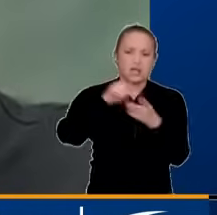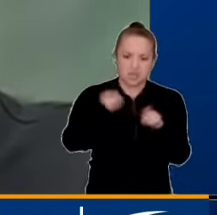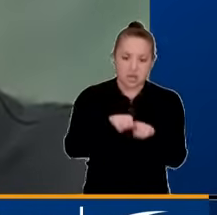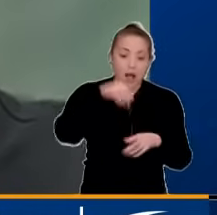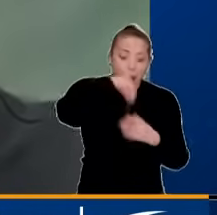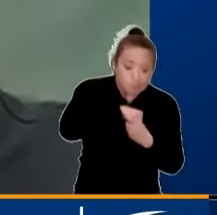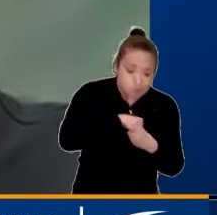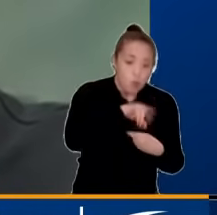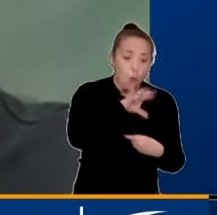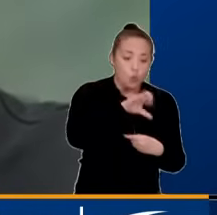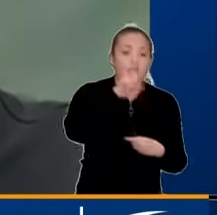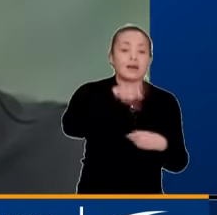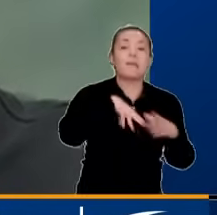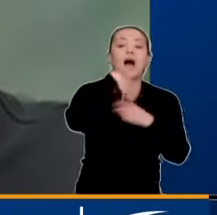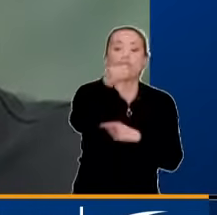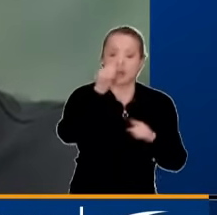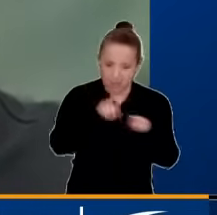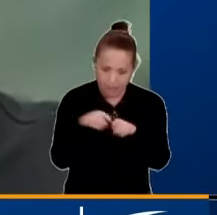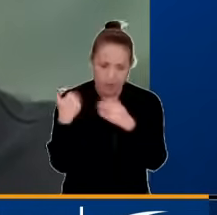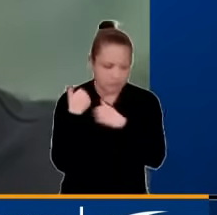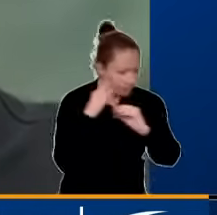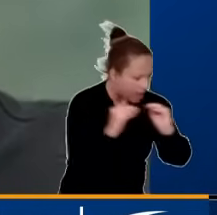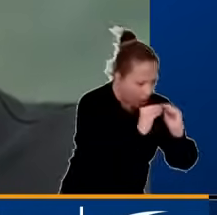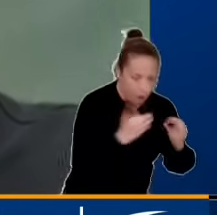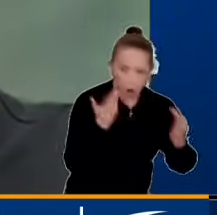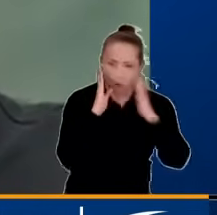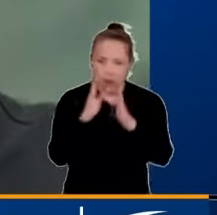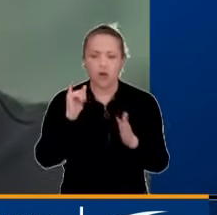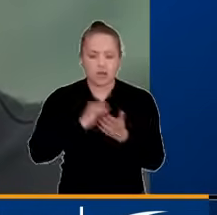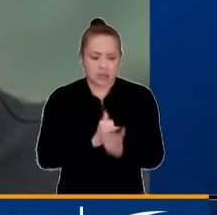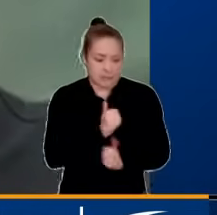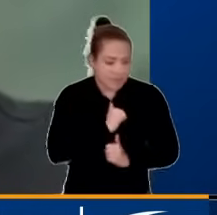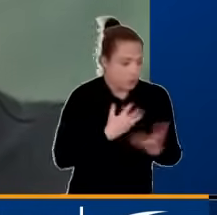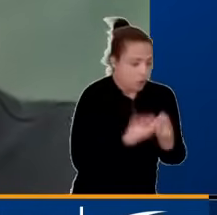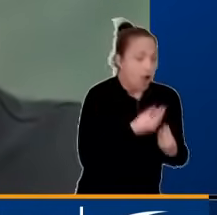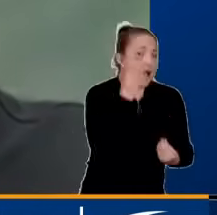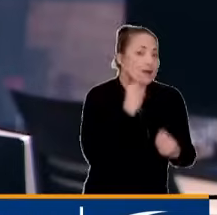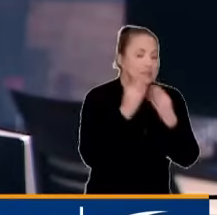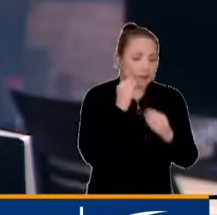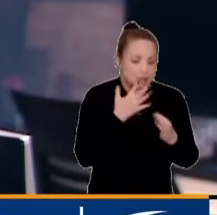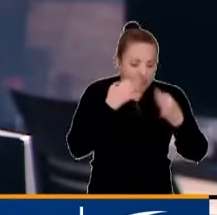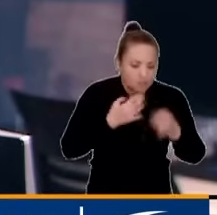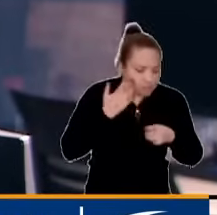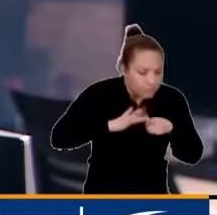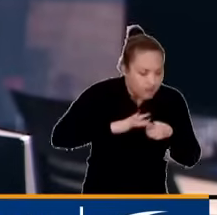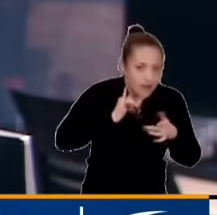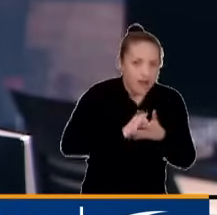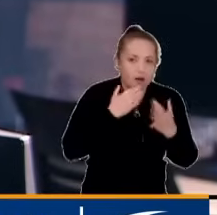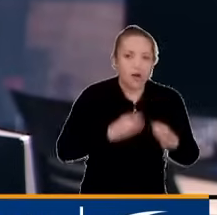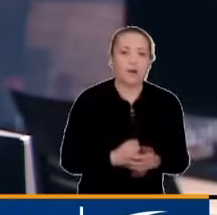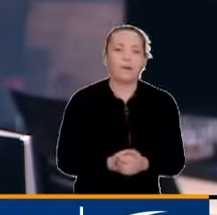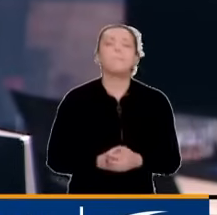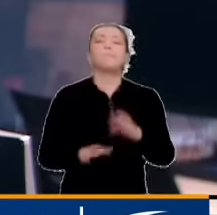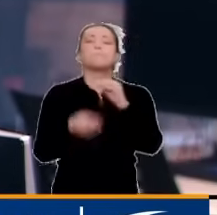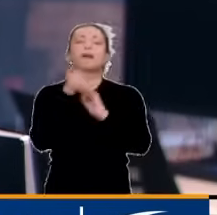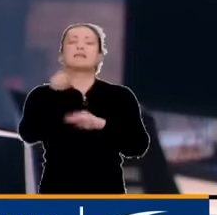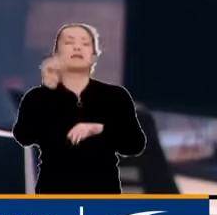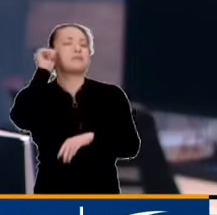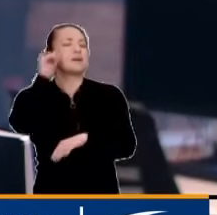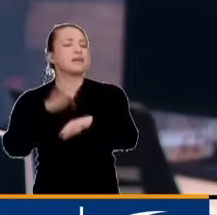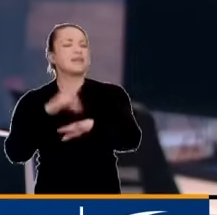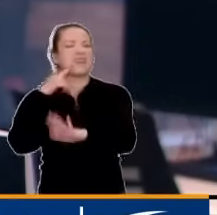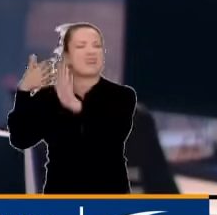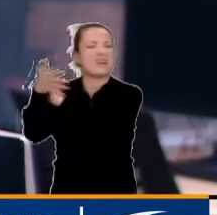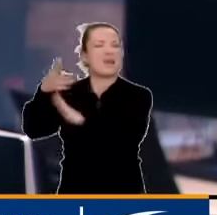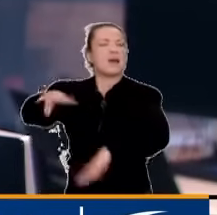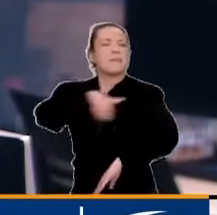y conocimos de experiencia propia pues la realidad. Pero también recordemos que fue lo que dijo el